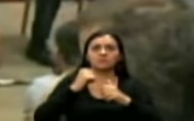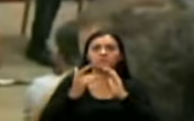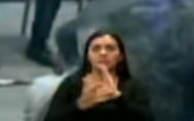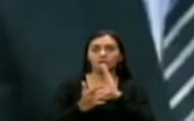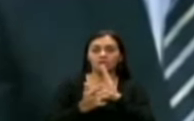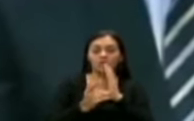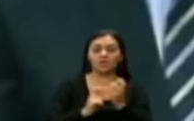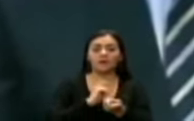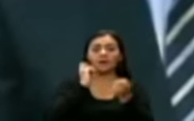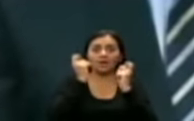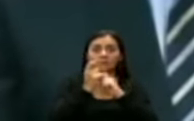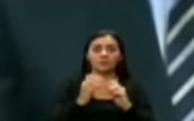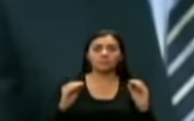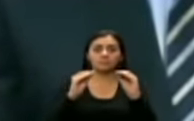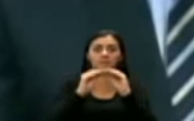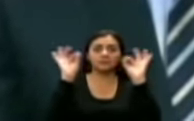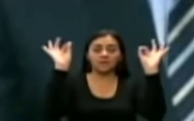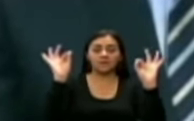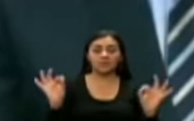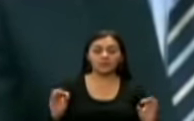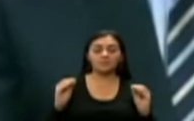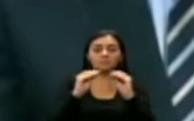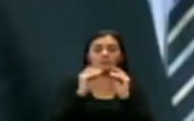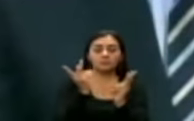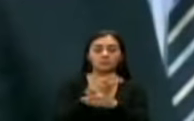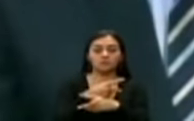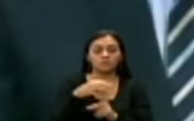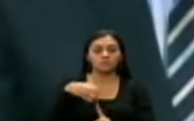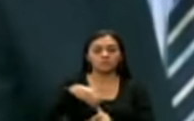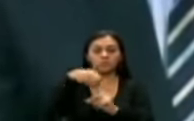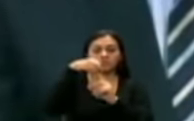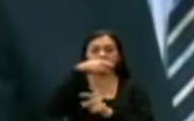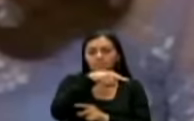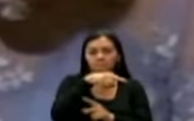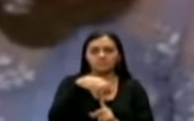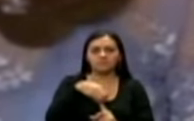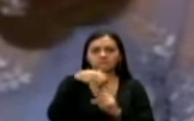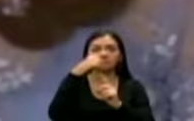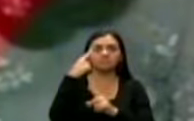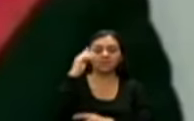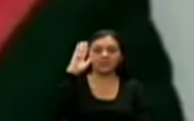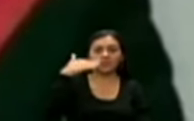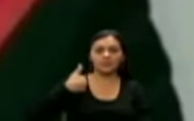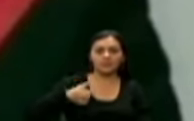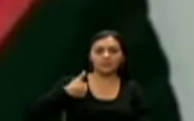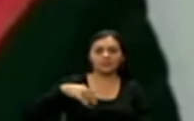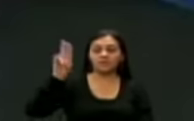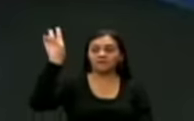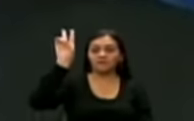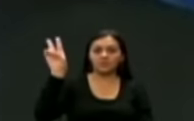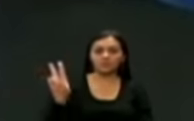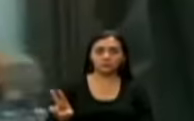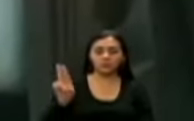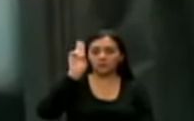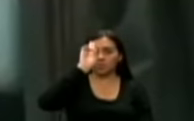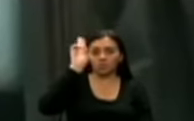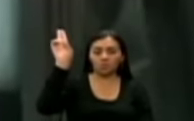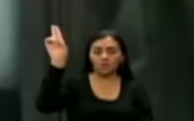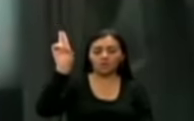cambios de matriz energética y productiva como prioridades fundamentales. Argentina, Venezuela,